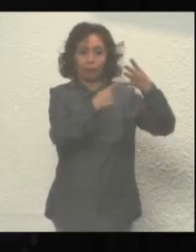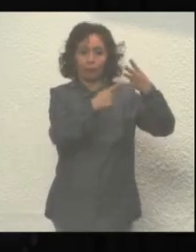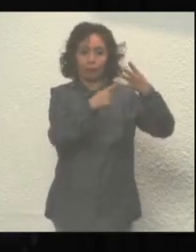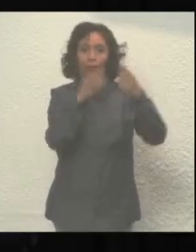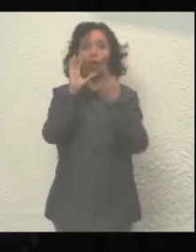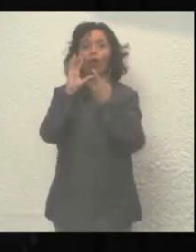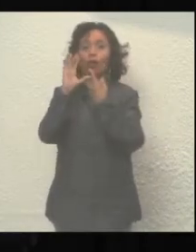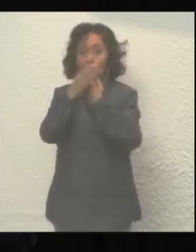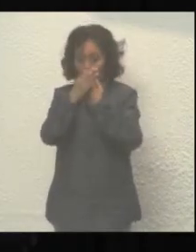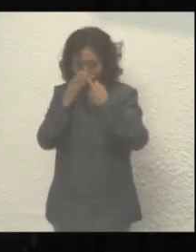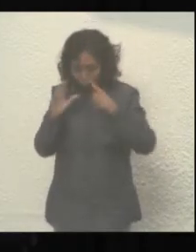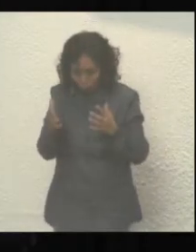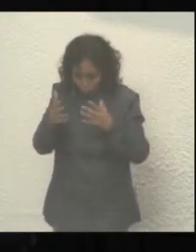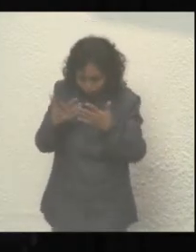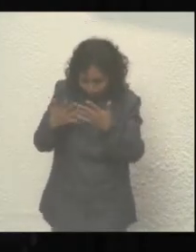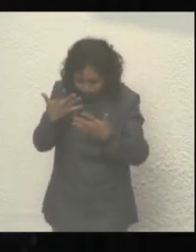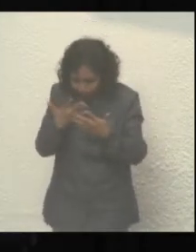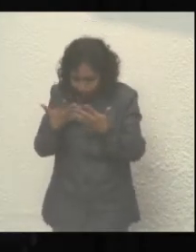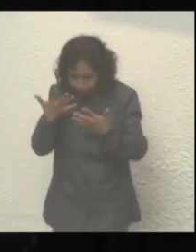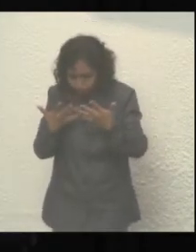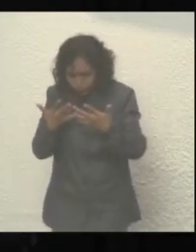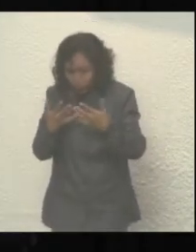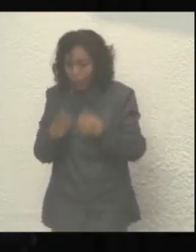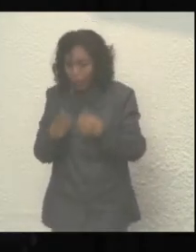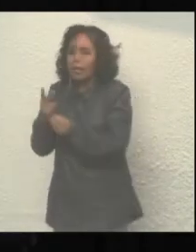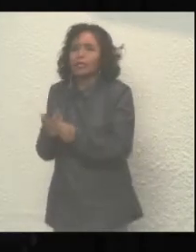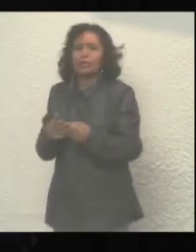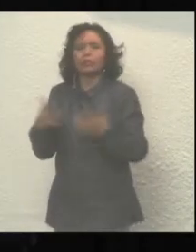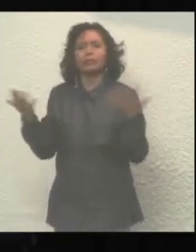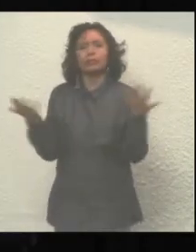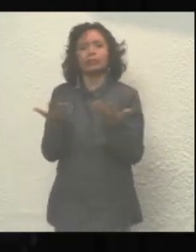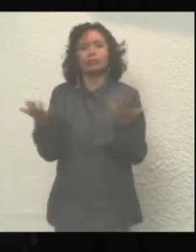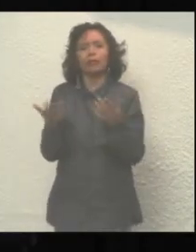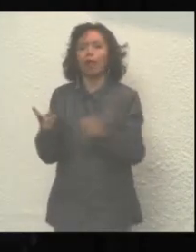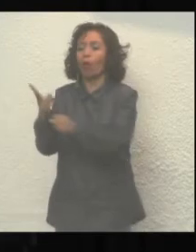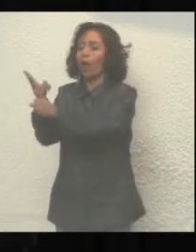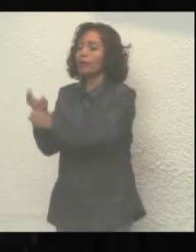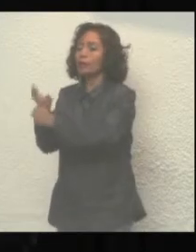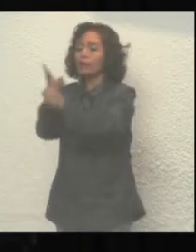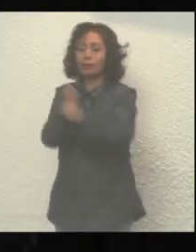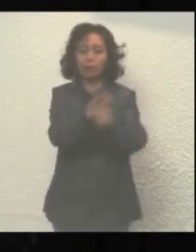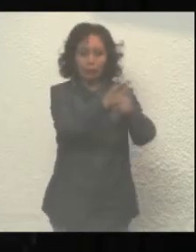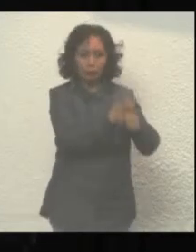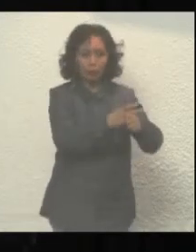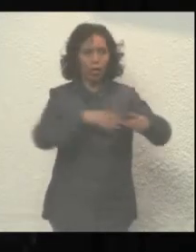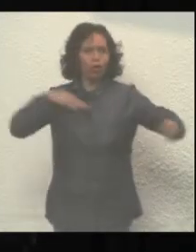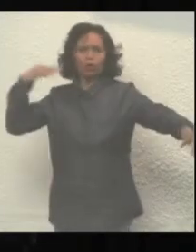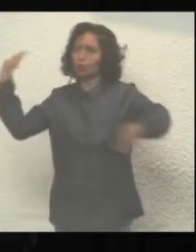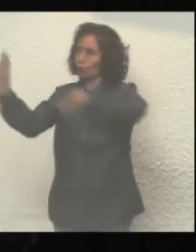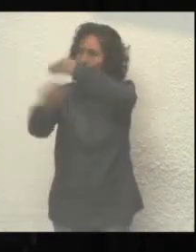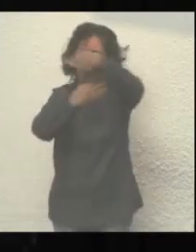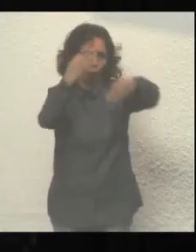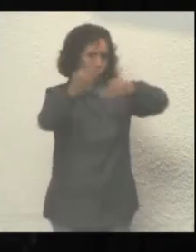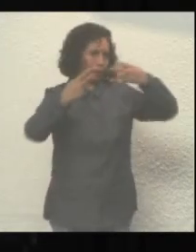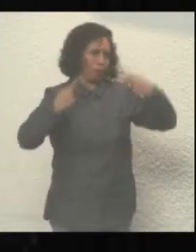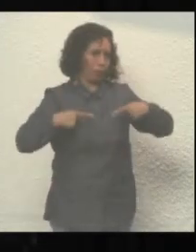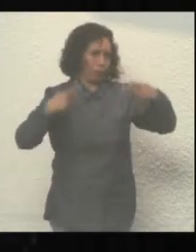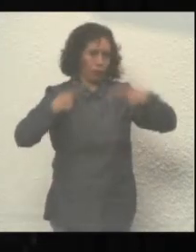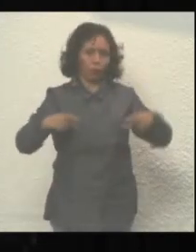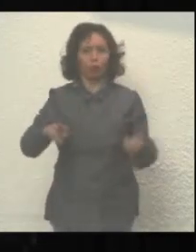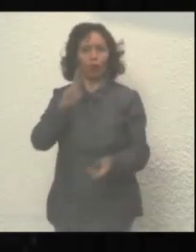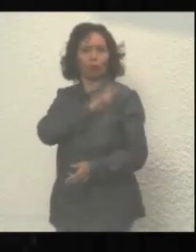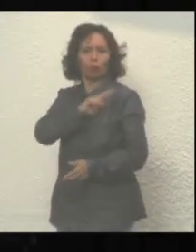comisión dictaminadora emitirá una convocatoria con antelación necesaria a fin de que cualquier persona física o moral, pública o